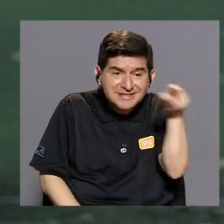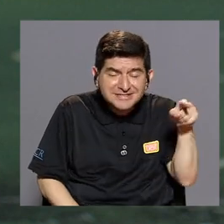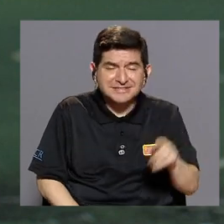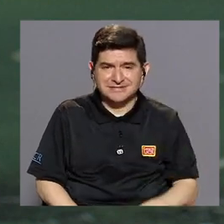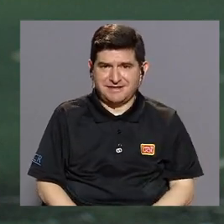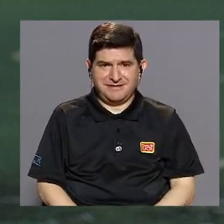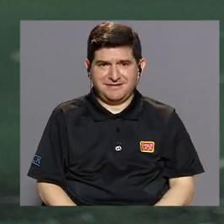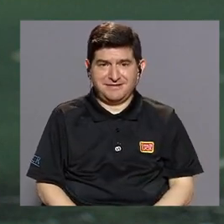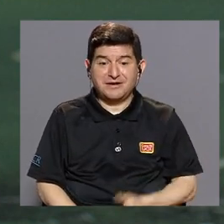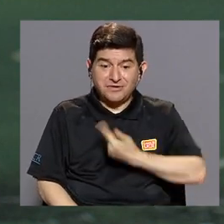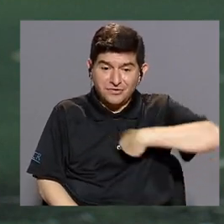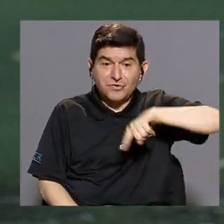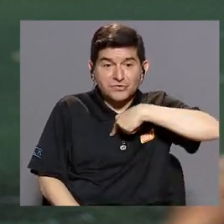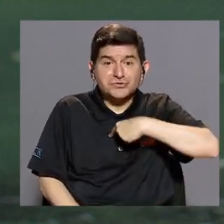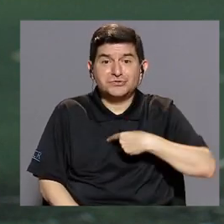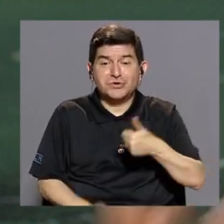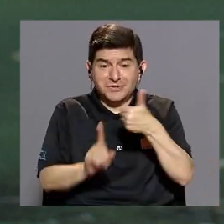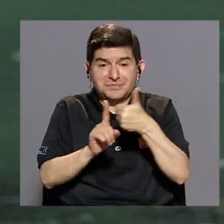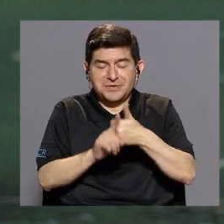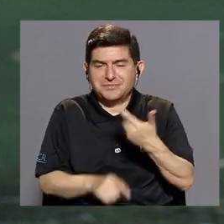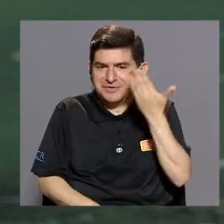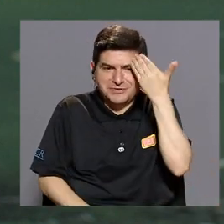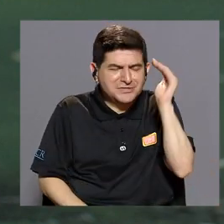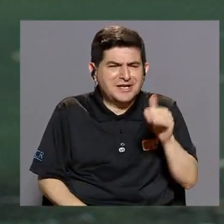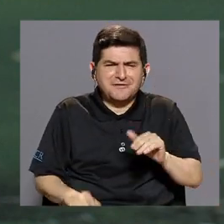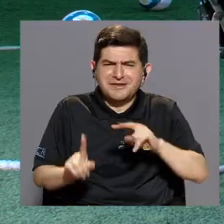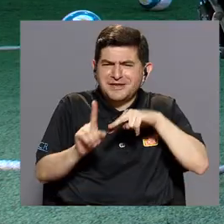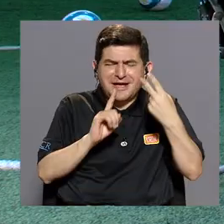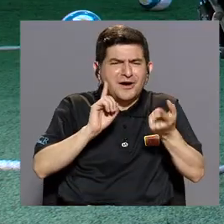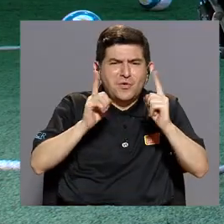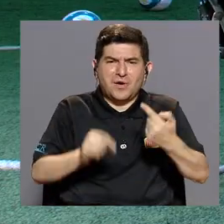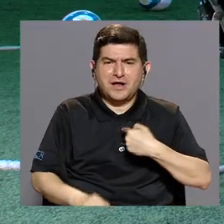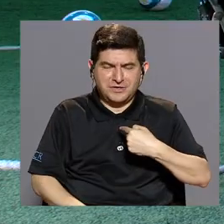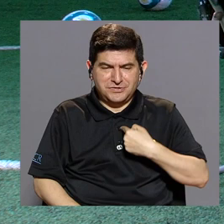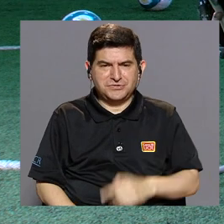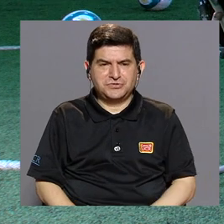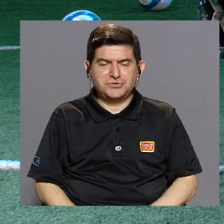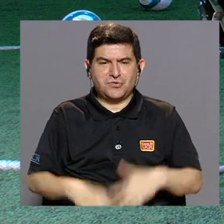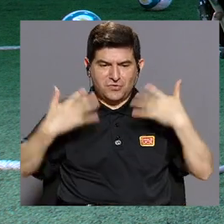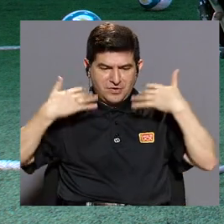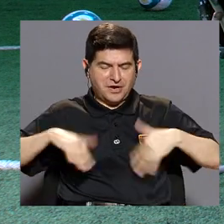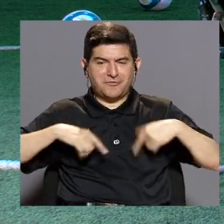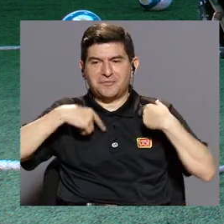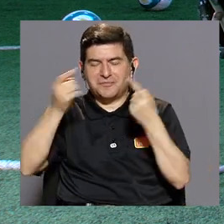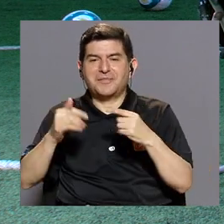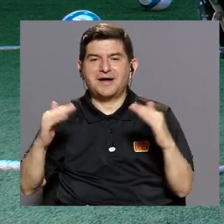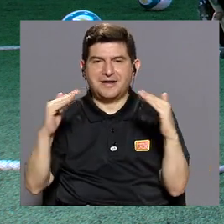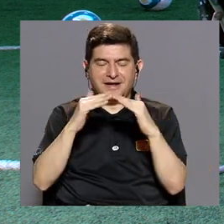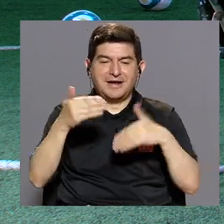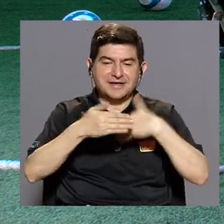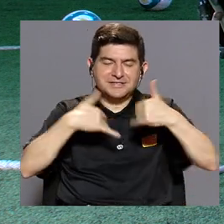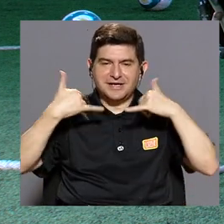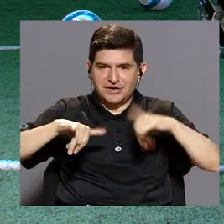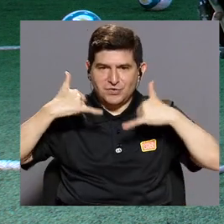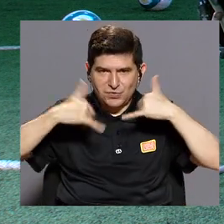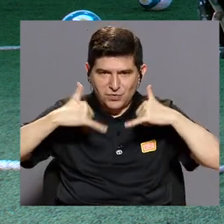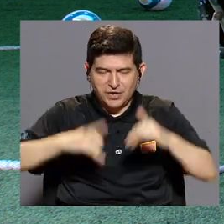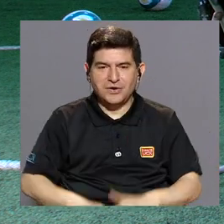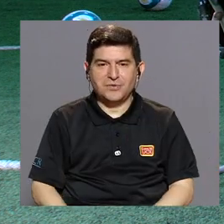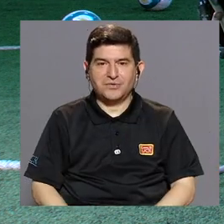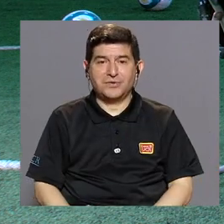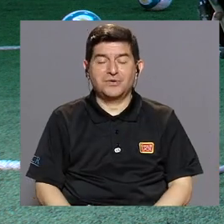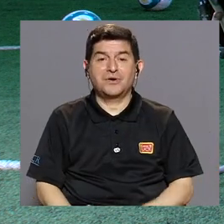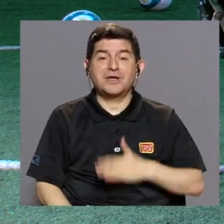ellas, ¿verdad? O lo que necesitábamos, no sabía ni siquiera cómo verlo. Yo me acuerdo que yo me llevaba los uniformes para la casa después de los partidos